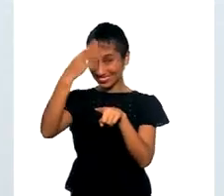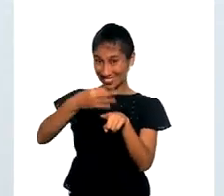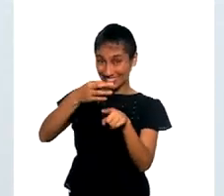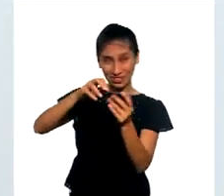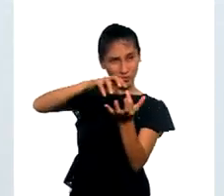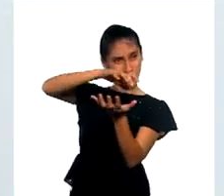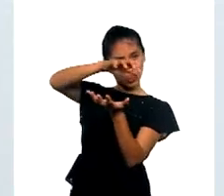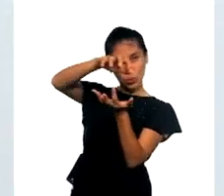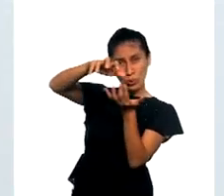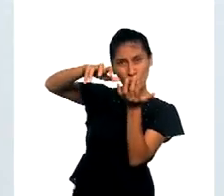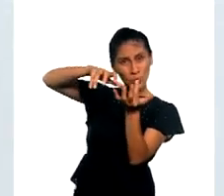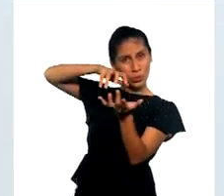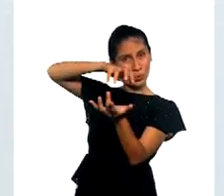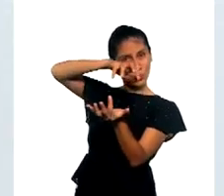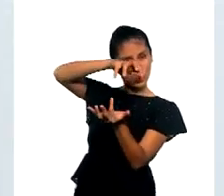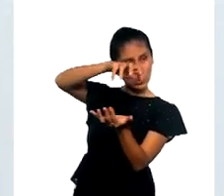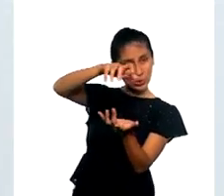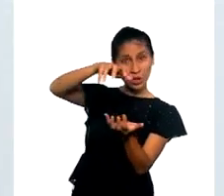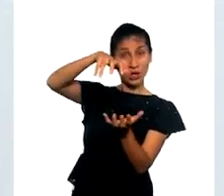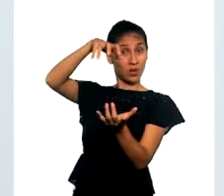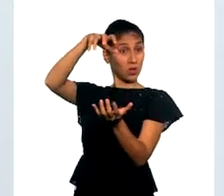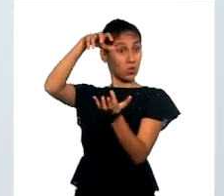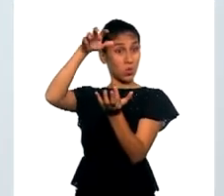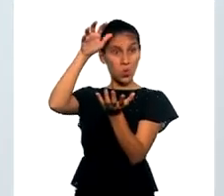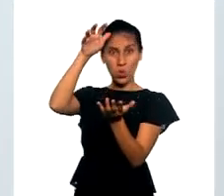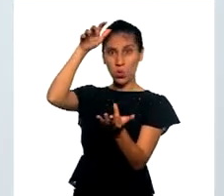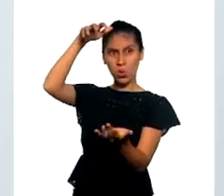soplaba con mucha más fuerza entonces